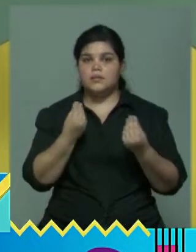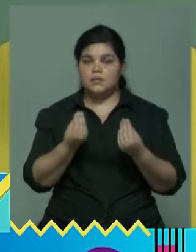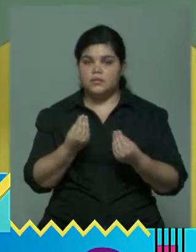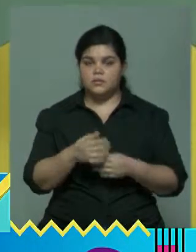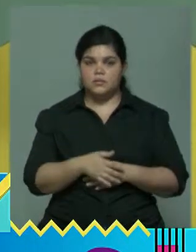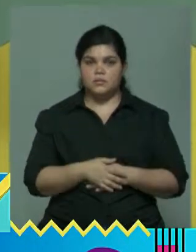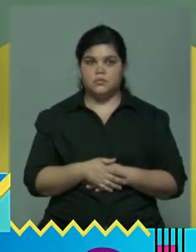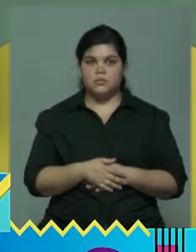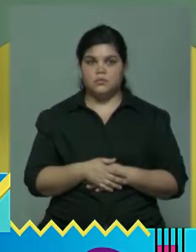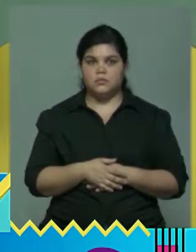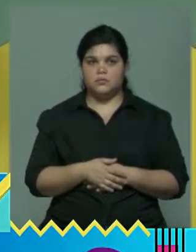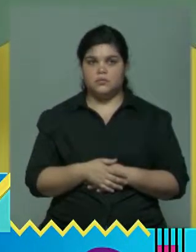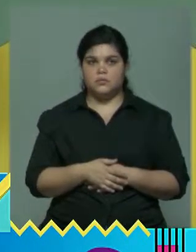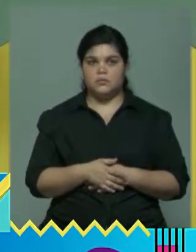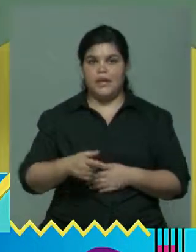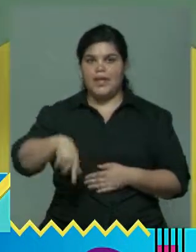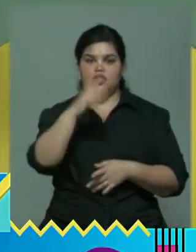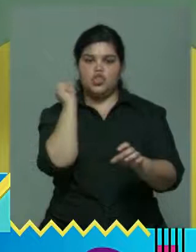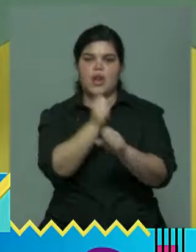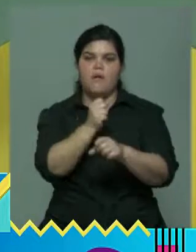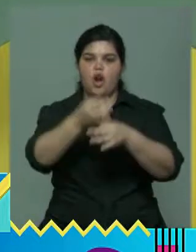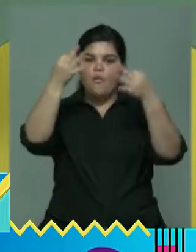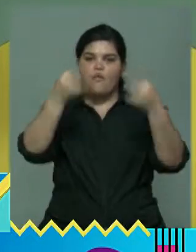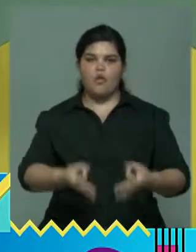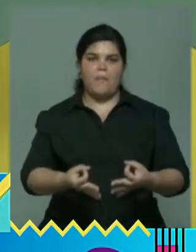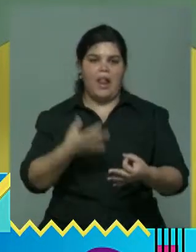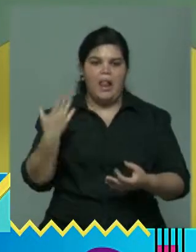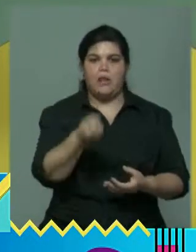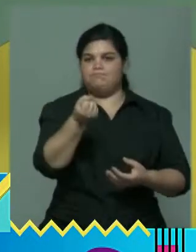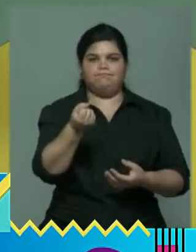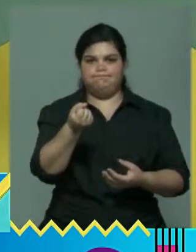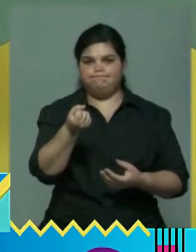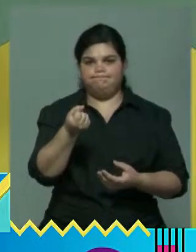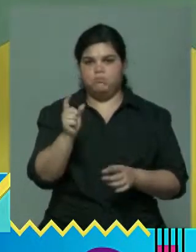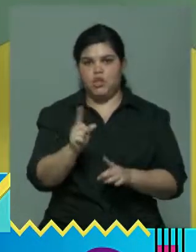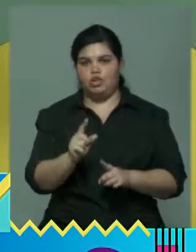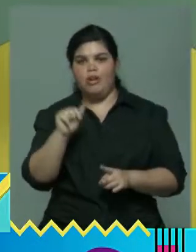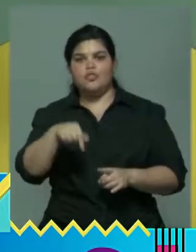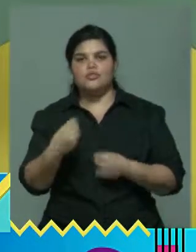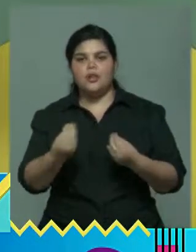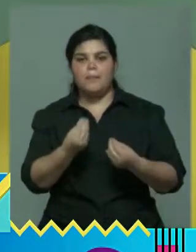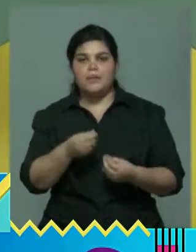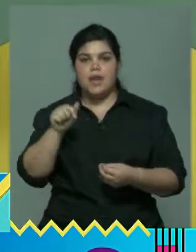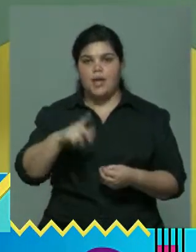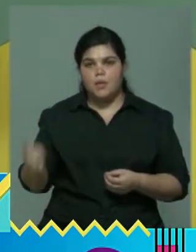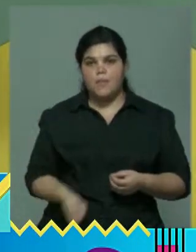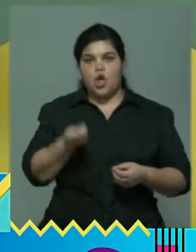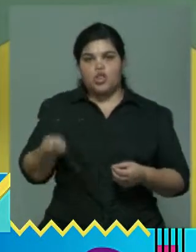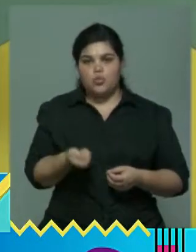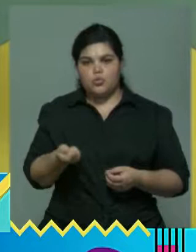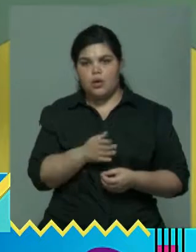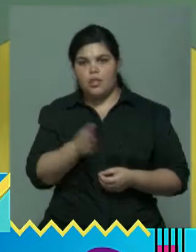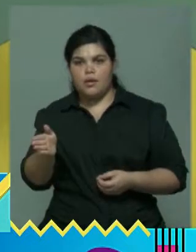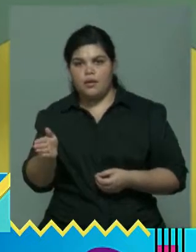esperar que tengan un trabajo formal. Entonces, ¿qué pasa? Ahí entra la puerta de la prostitución, que es el lugar donde